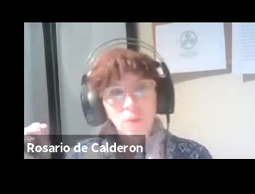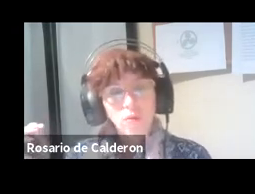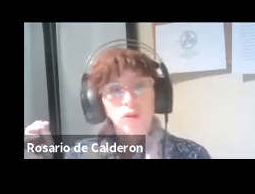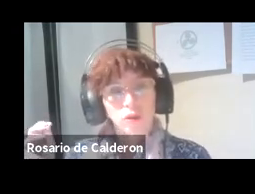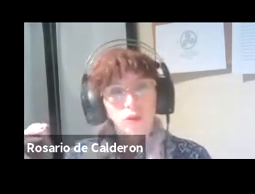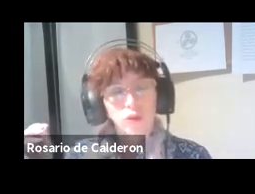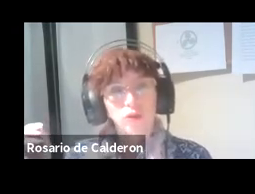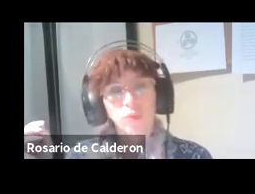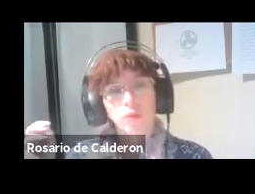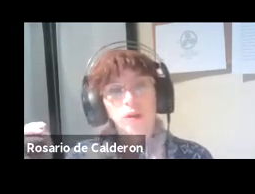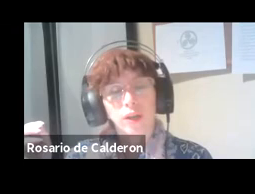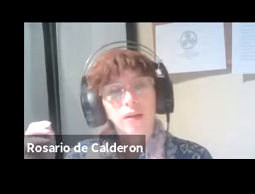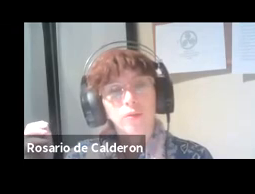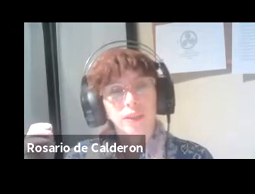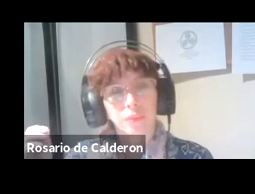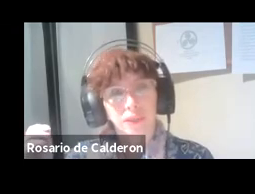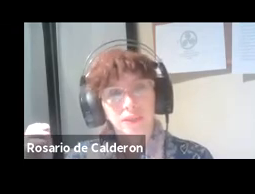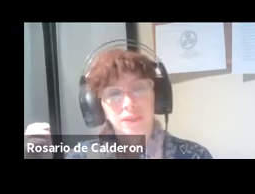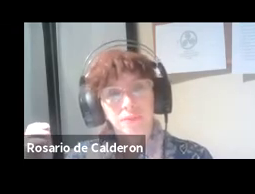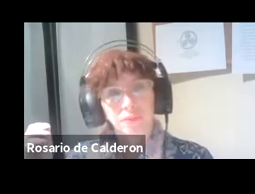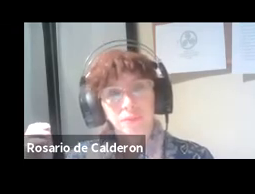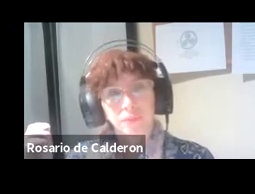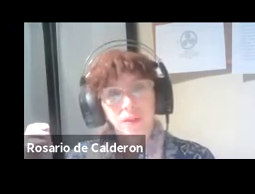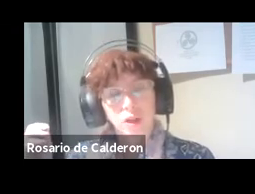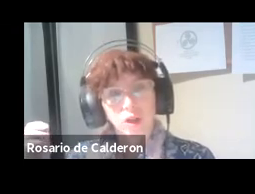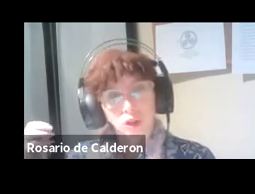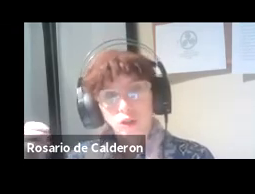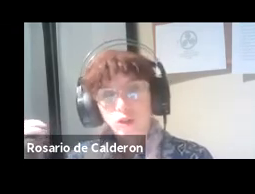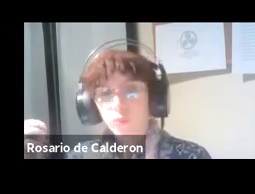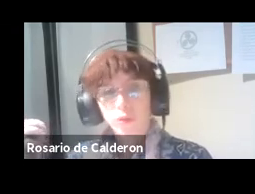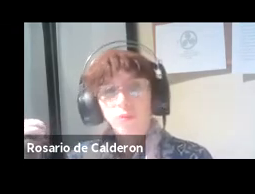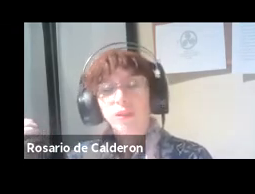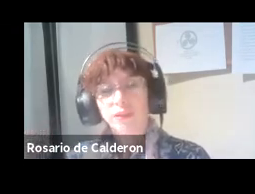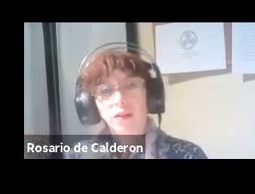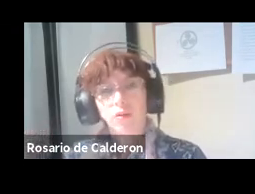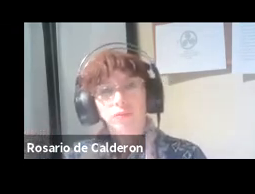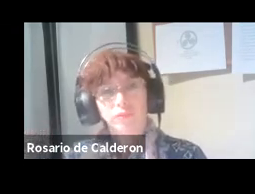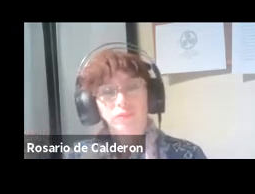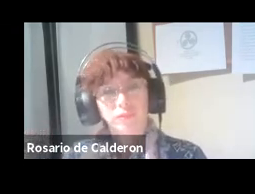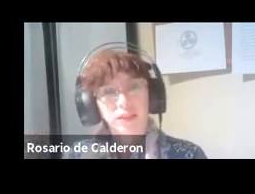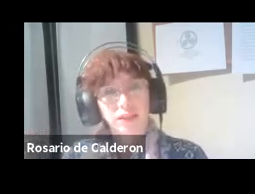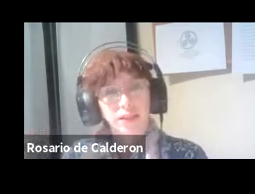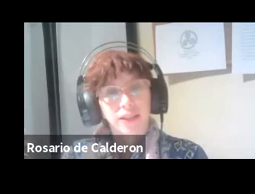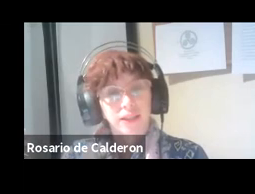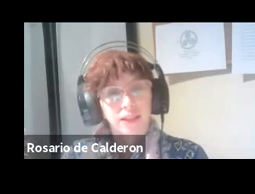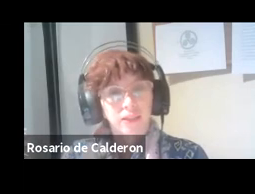de cada uno de nosotros el poder lograr nuestras metas nosotros podemos hacerlo